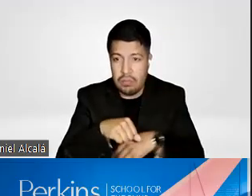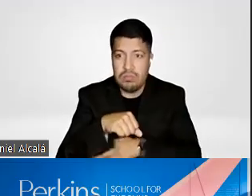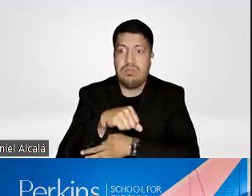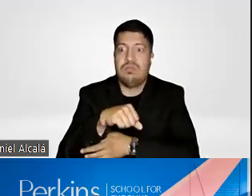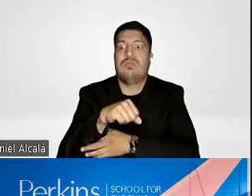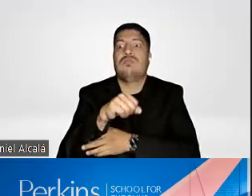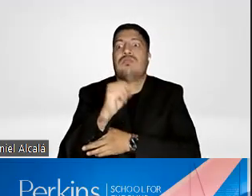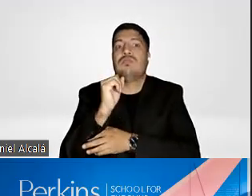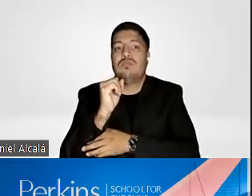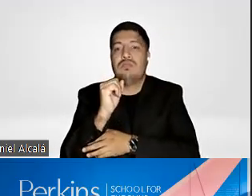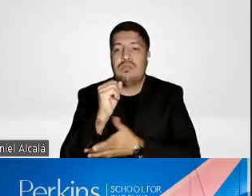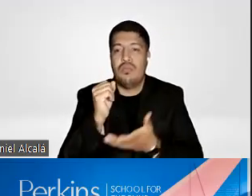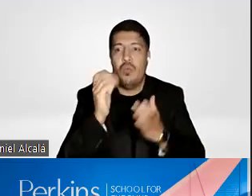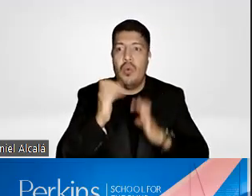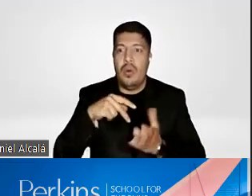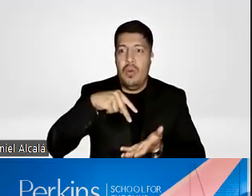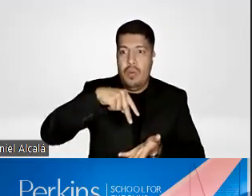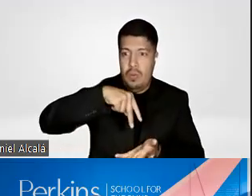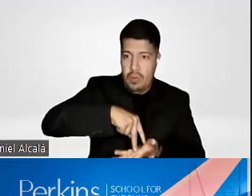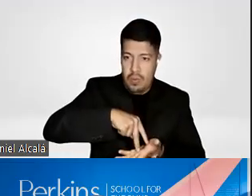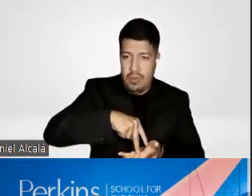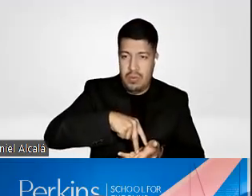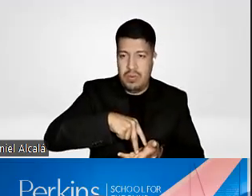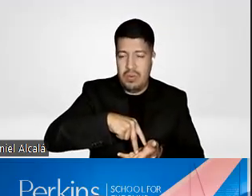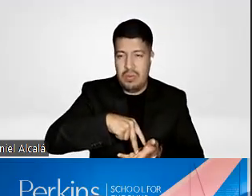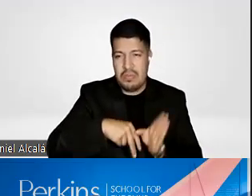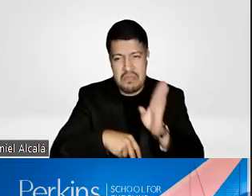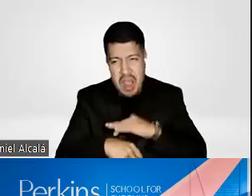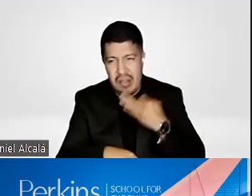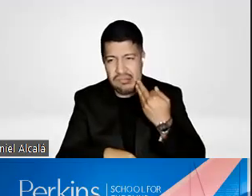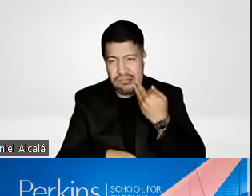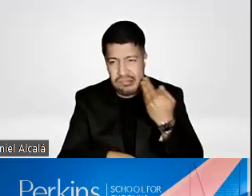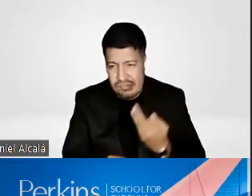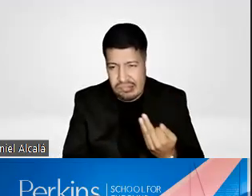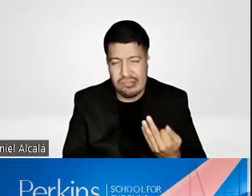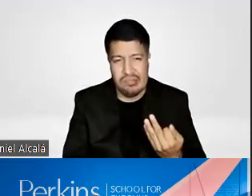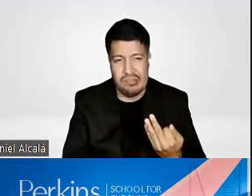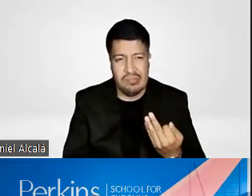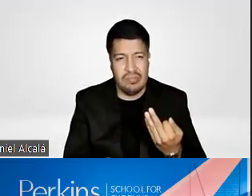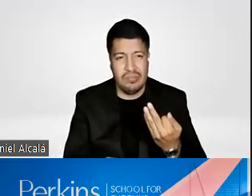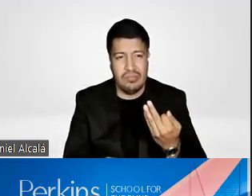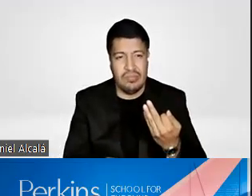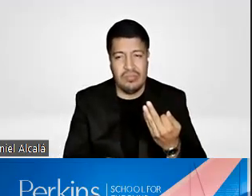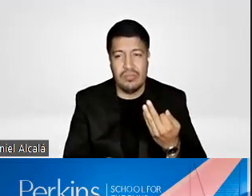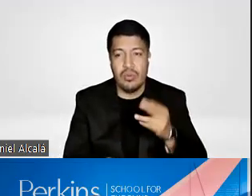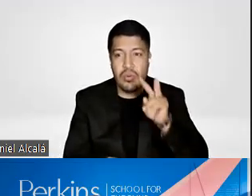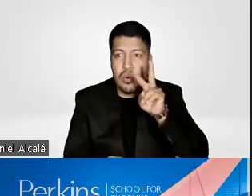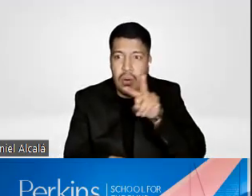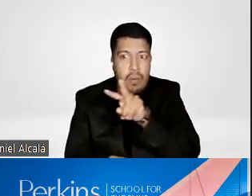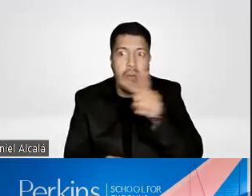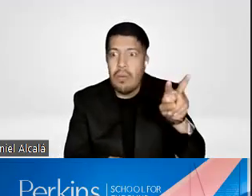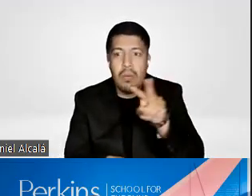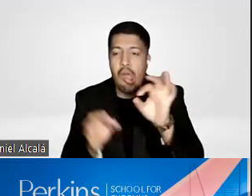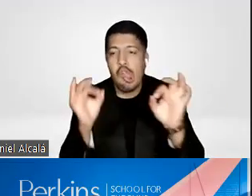del tono, si para los 3 meses no logra sostén cefálico, no hay sonrisa social, no fija la mirada, es un signo de